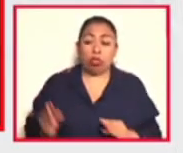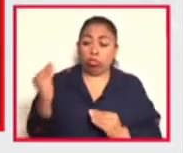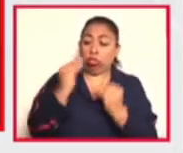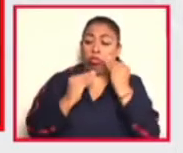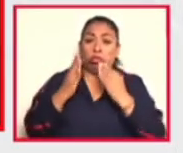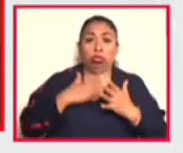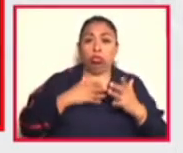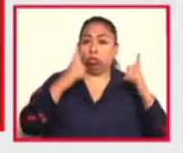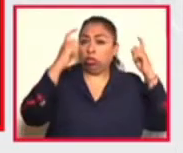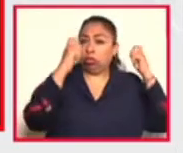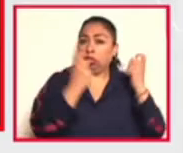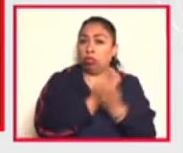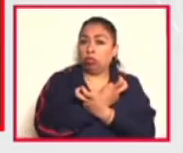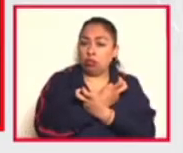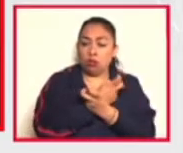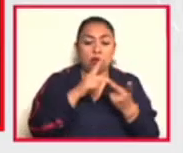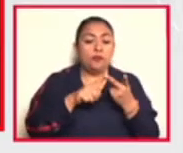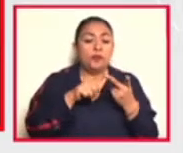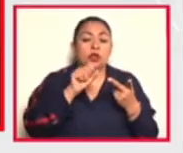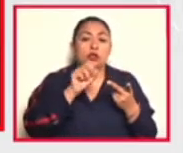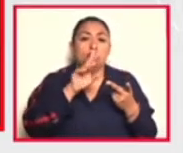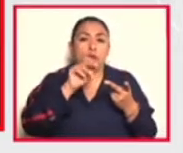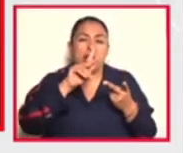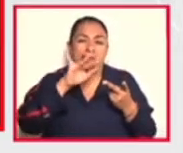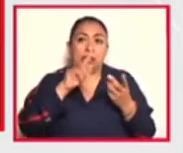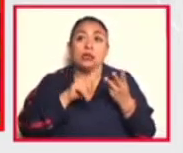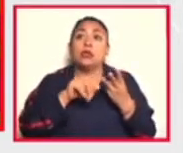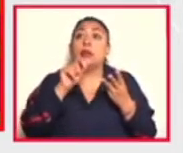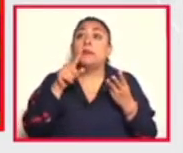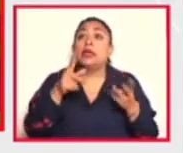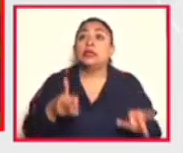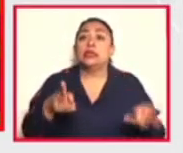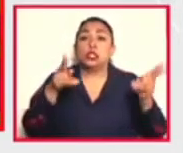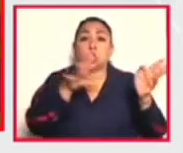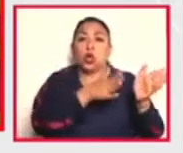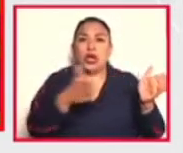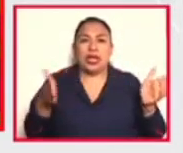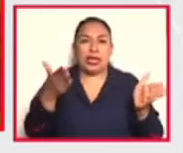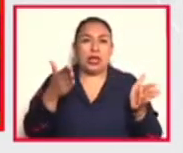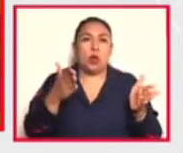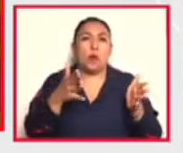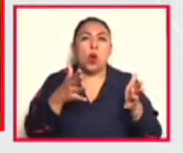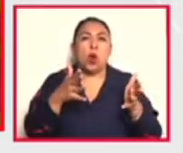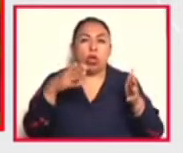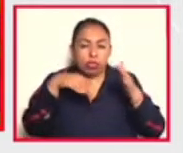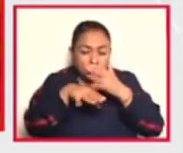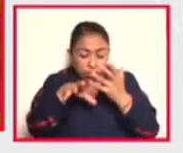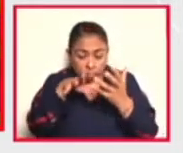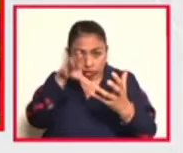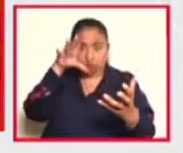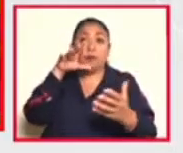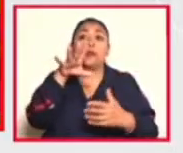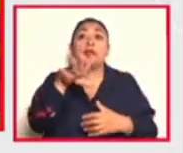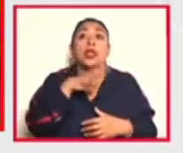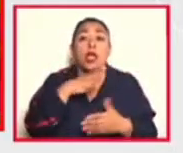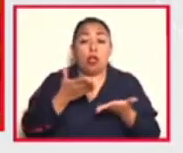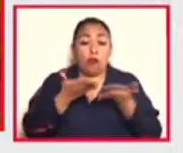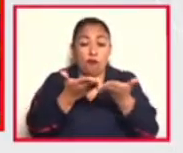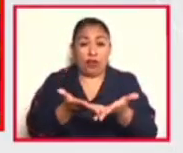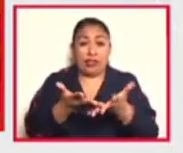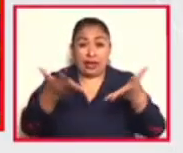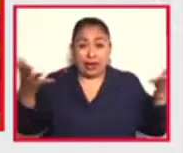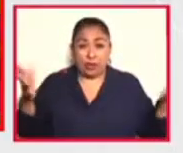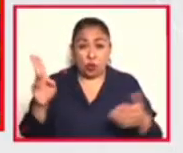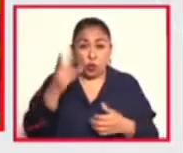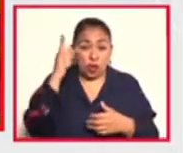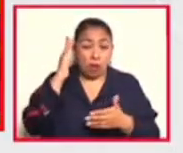y Zumpantli, así como una sección especial en realidad aumentada. La mega ofrenda virtual de la UNAM permanecerá